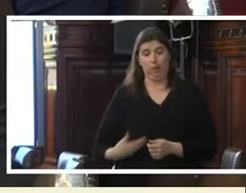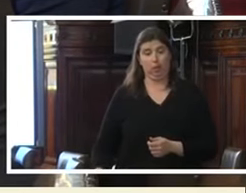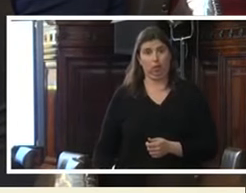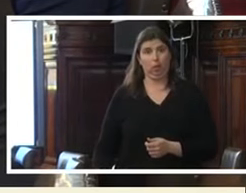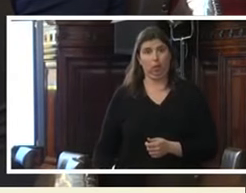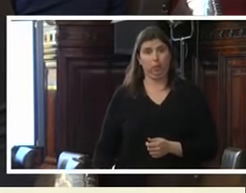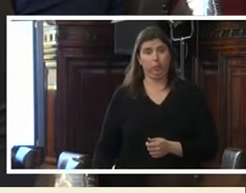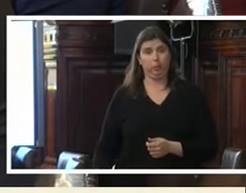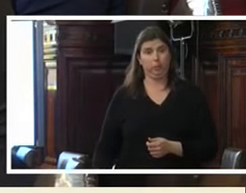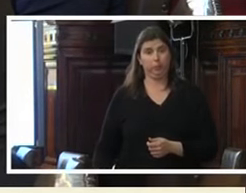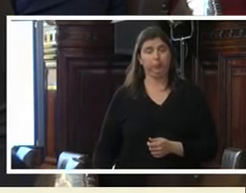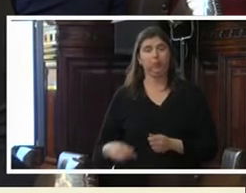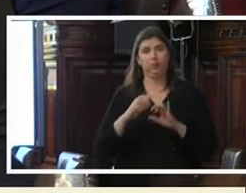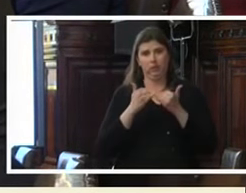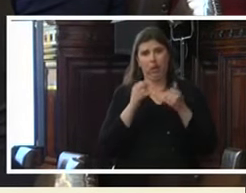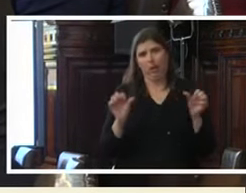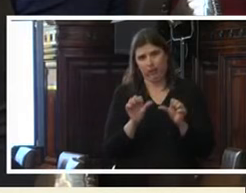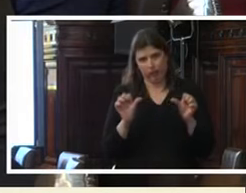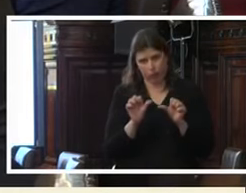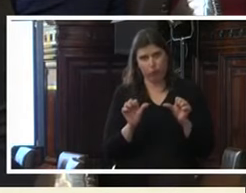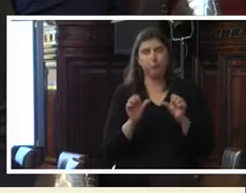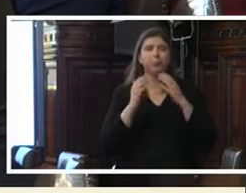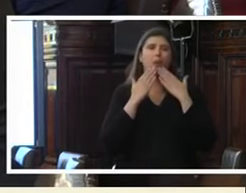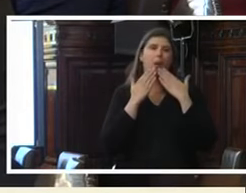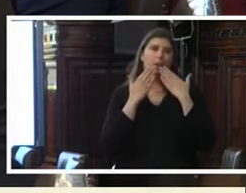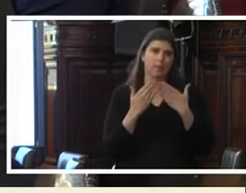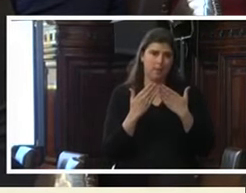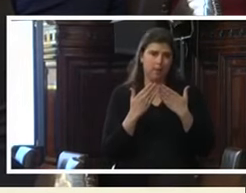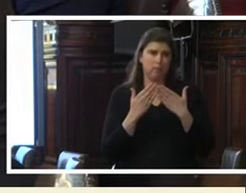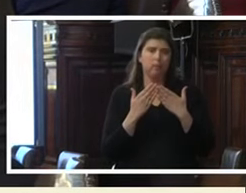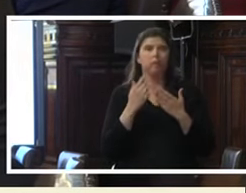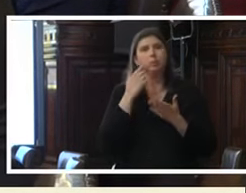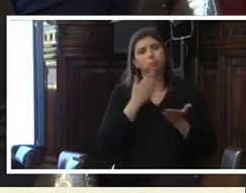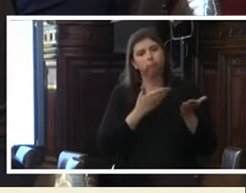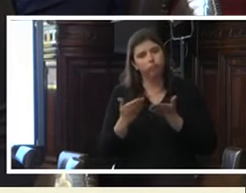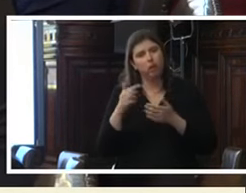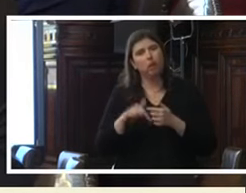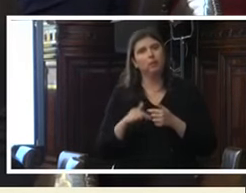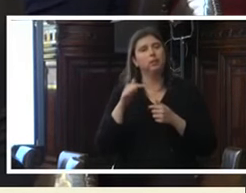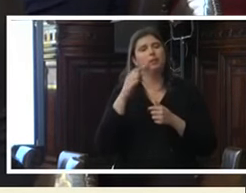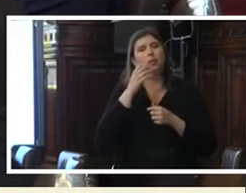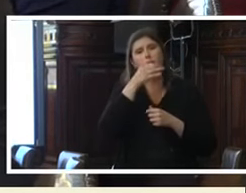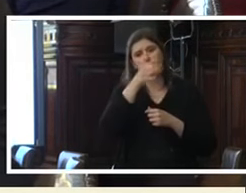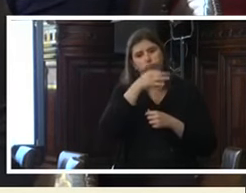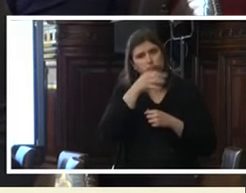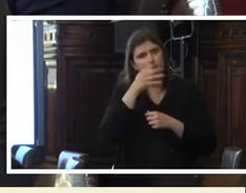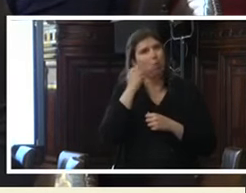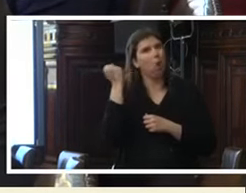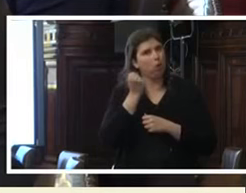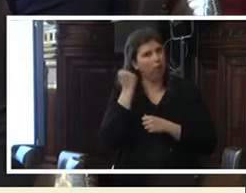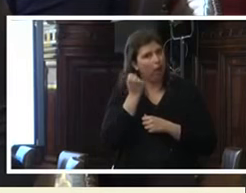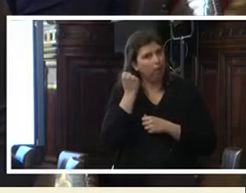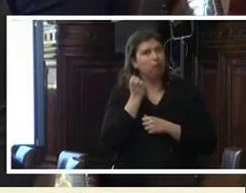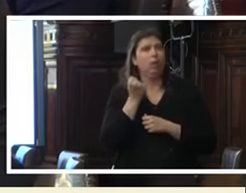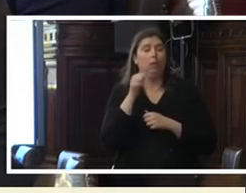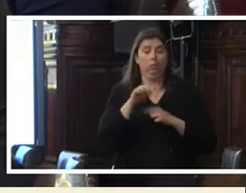aseguren ya hizo agradecer las solicitudes al días importantes sobre tan importante que ese encuentro